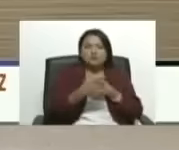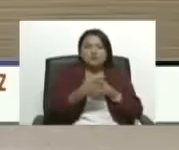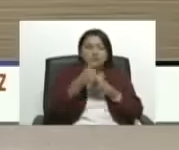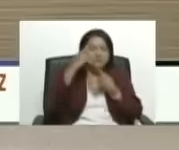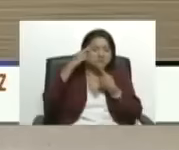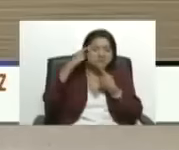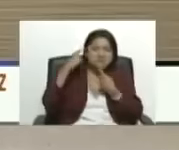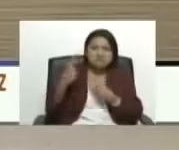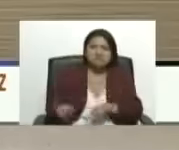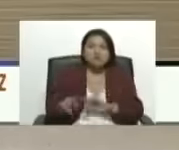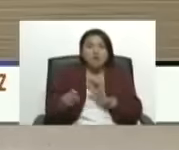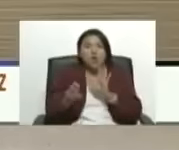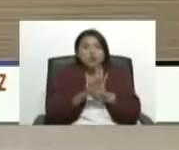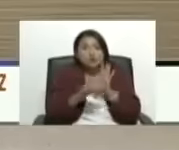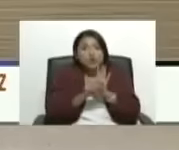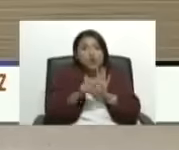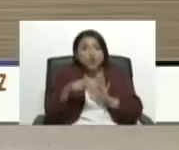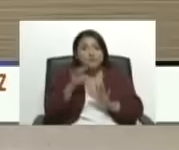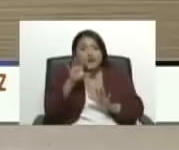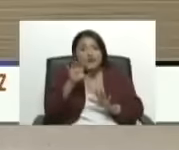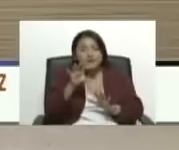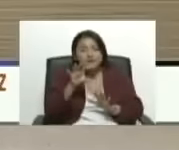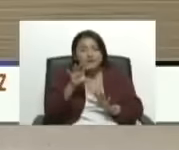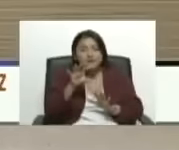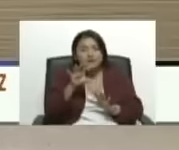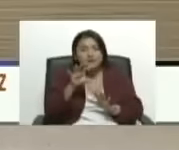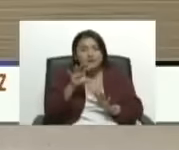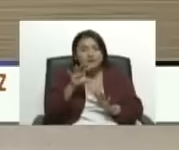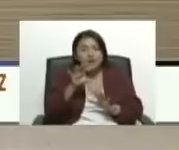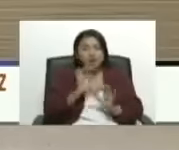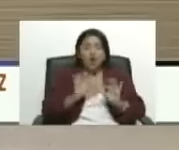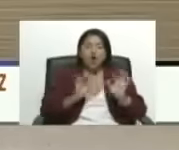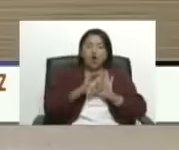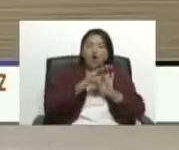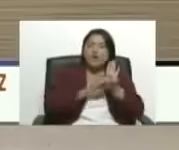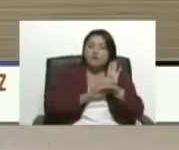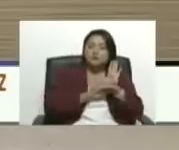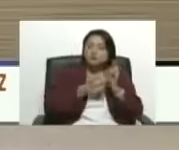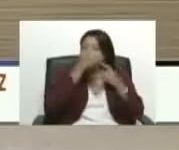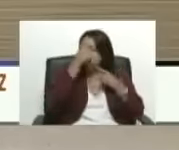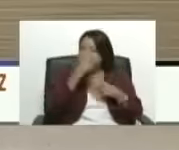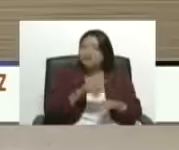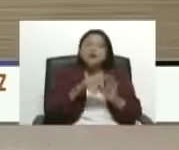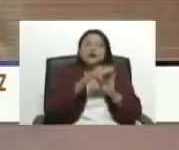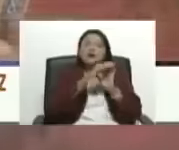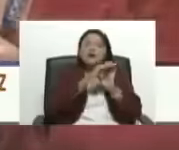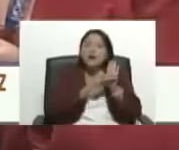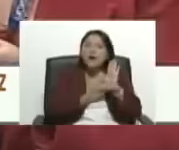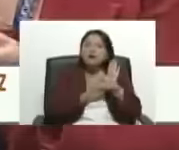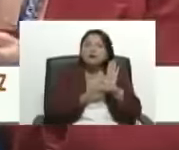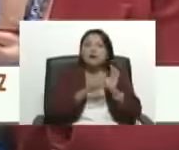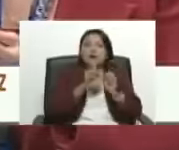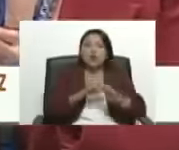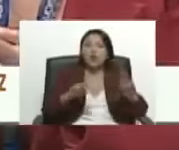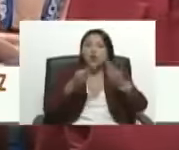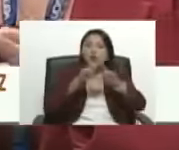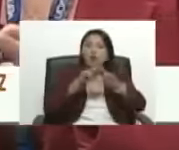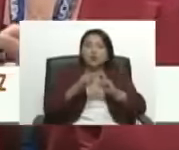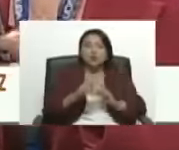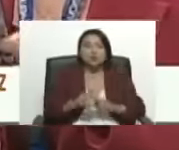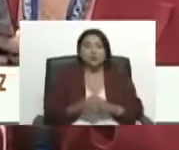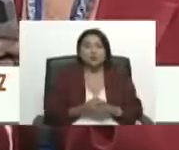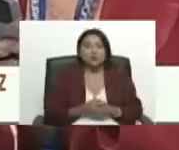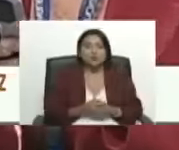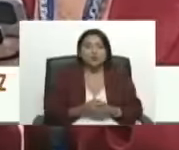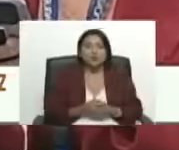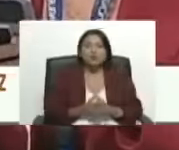Unidas, como expresamente lo establece la Carta de las Naciones Unidas. Violentando el principio del